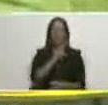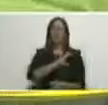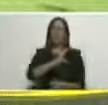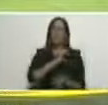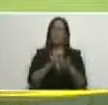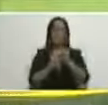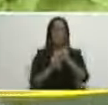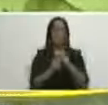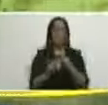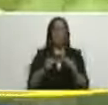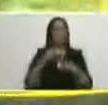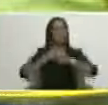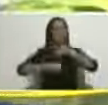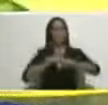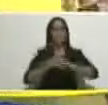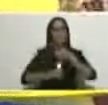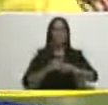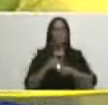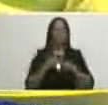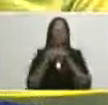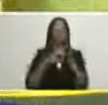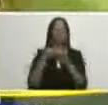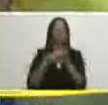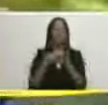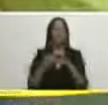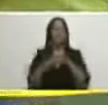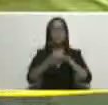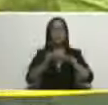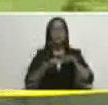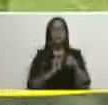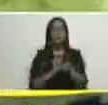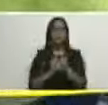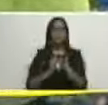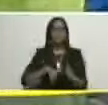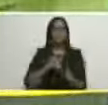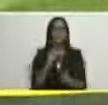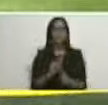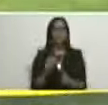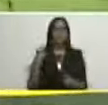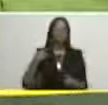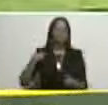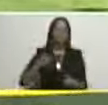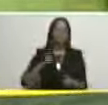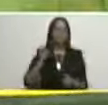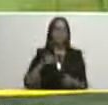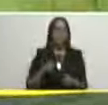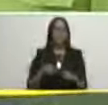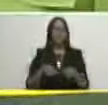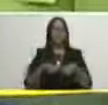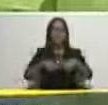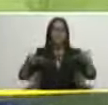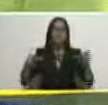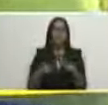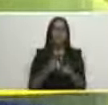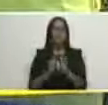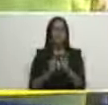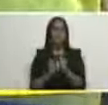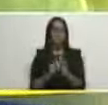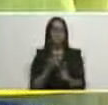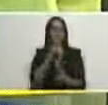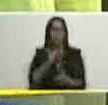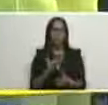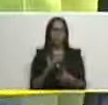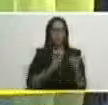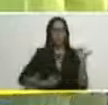las asociaciones, los institutos municipales de deporte, podemos decir que tenemos también un gran complejo deportivo, presidente